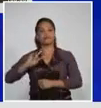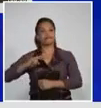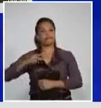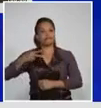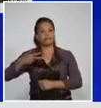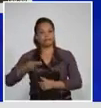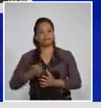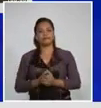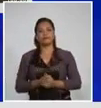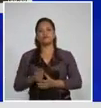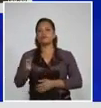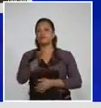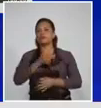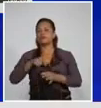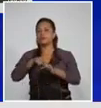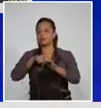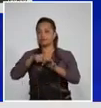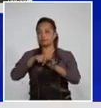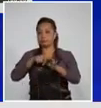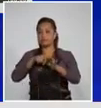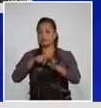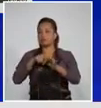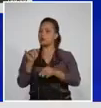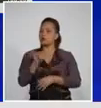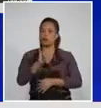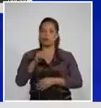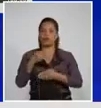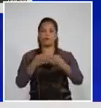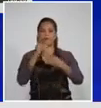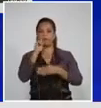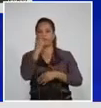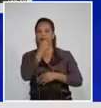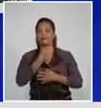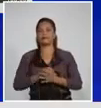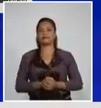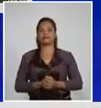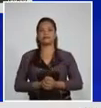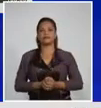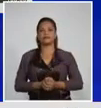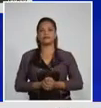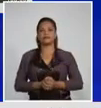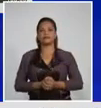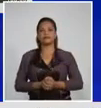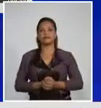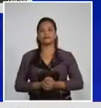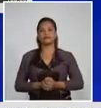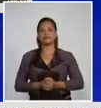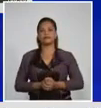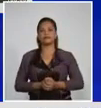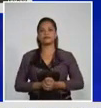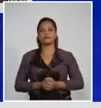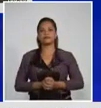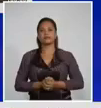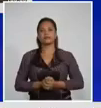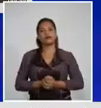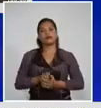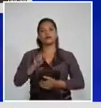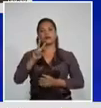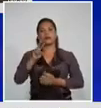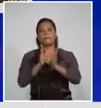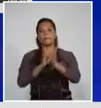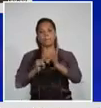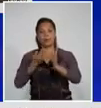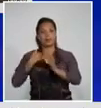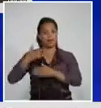del municipio especial Isla de la Juventud también. Como también ha estado ocurriendo desde hace más de 2 meses, de